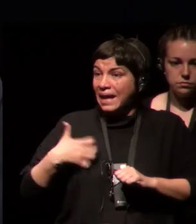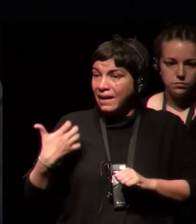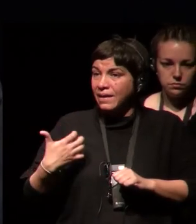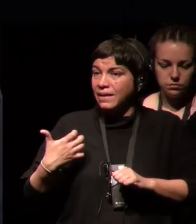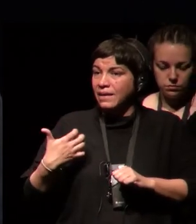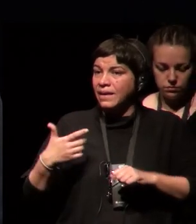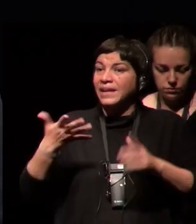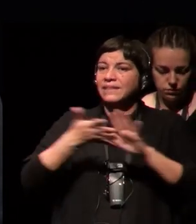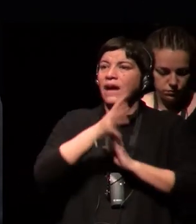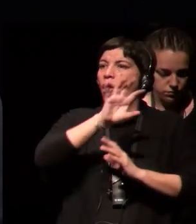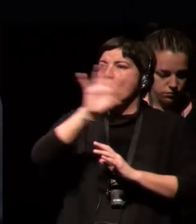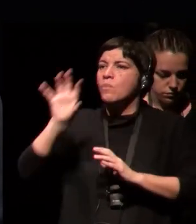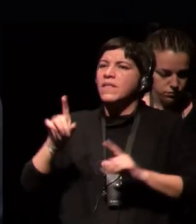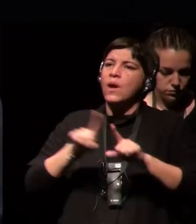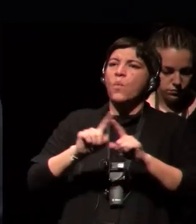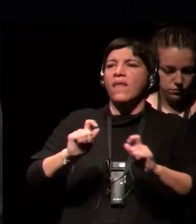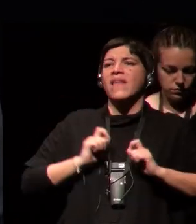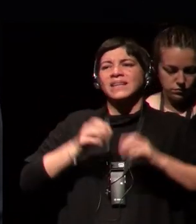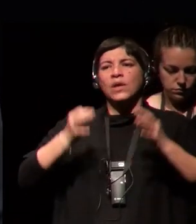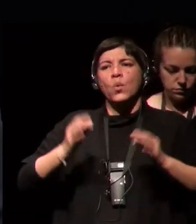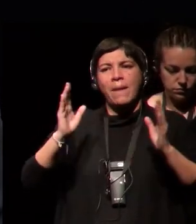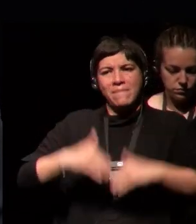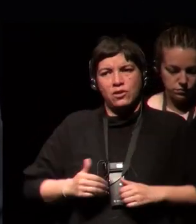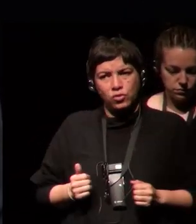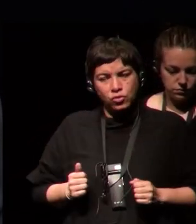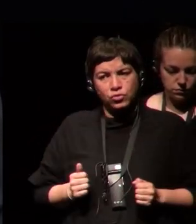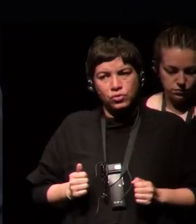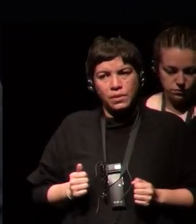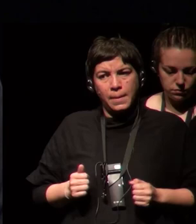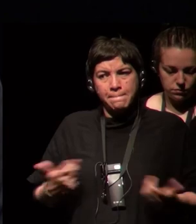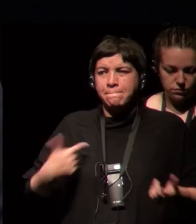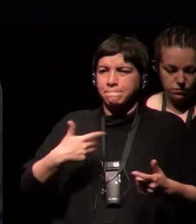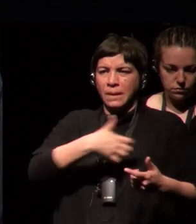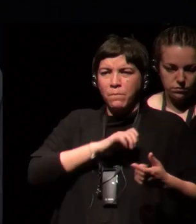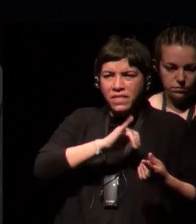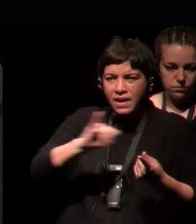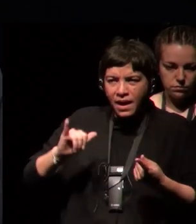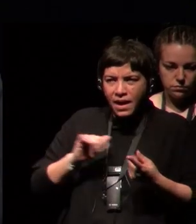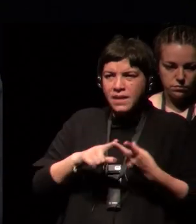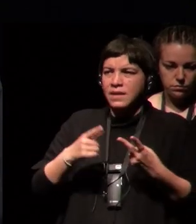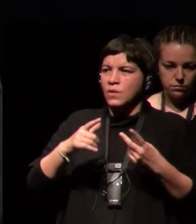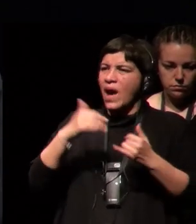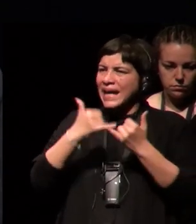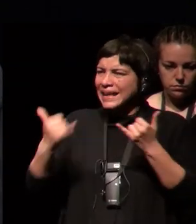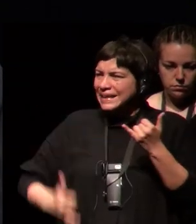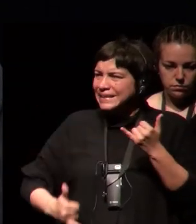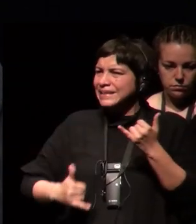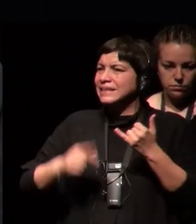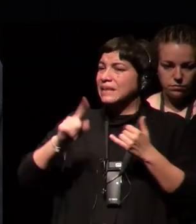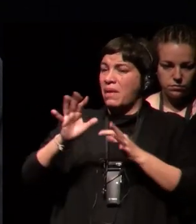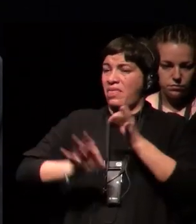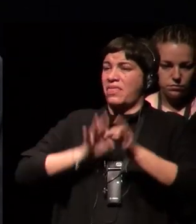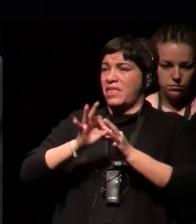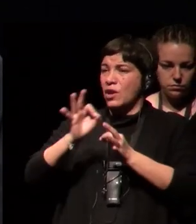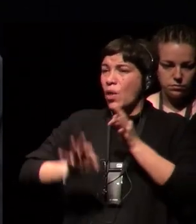seguras. Hay más presencia de policía, hay más crisis de exclusión y el ciclo se repite. Pero no todos los